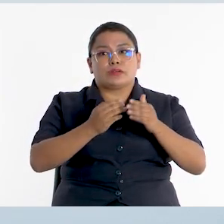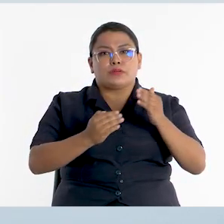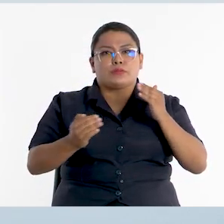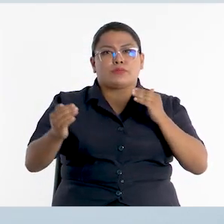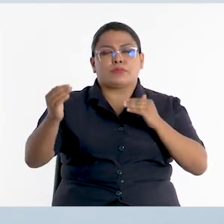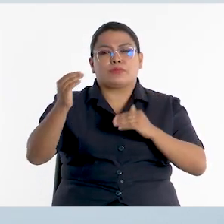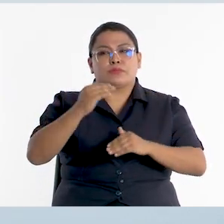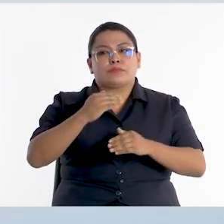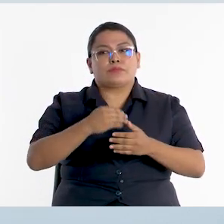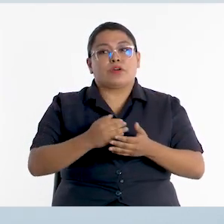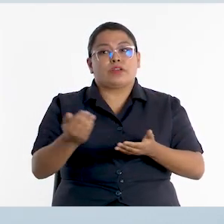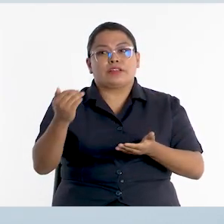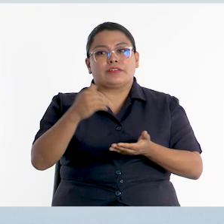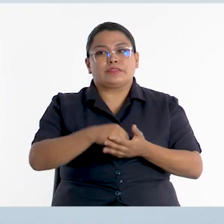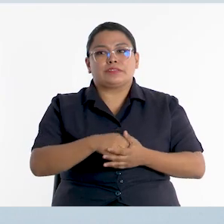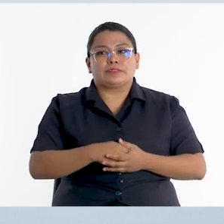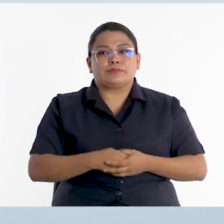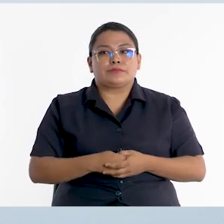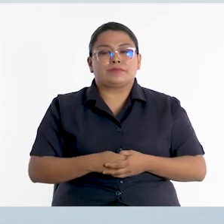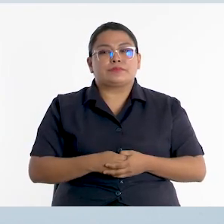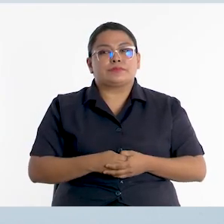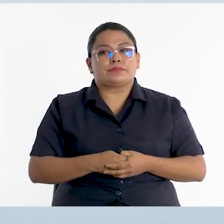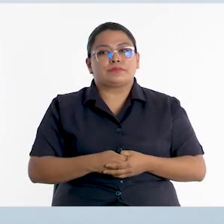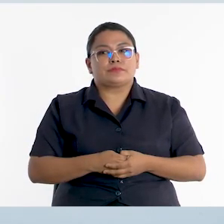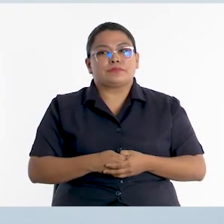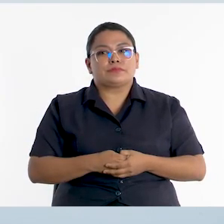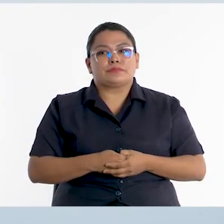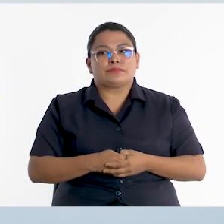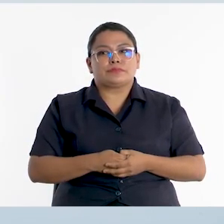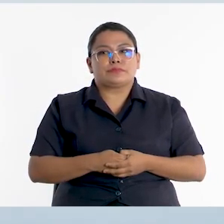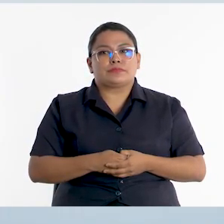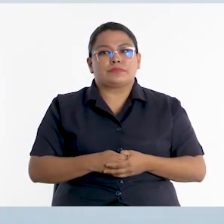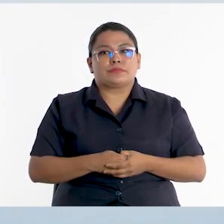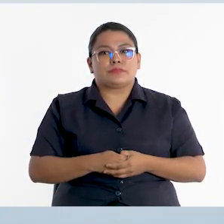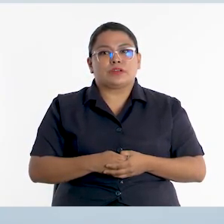Entonces aumentamos nuevamente.